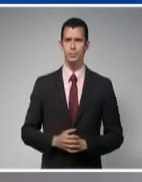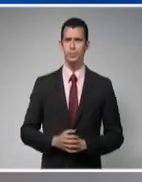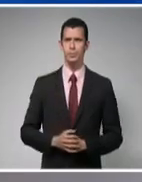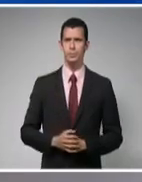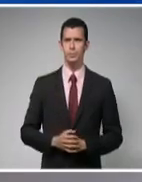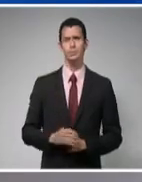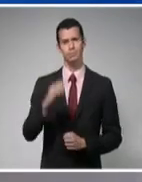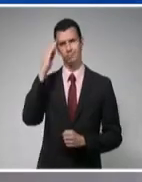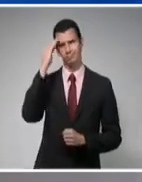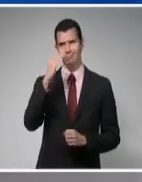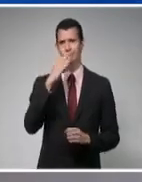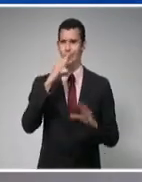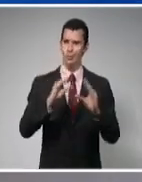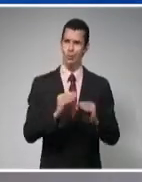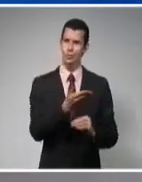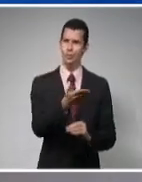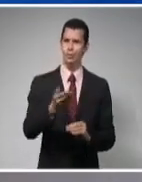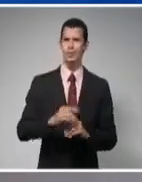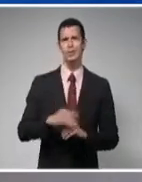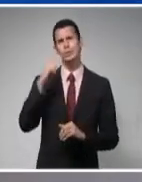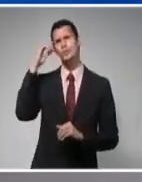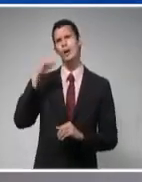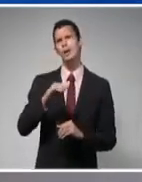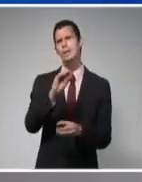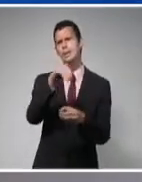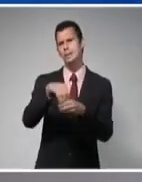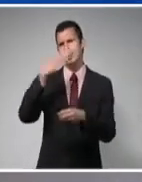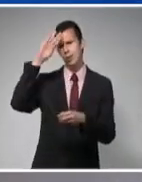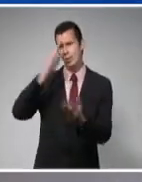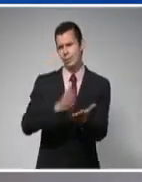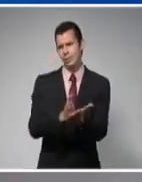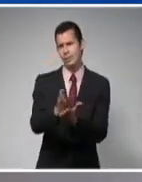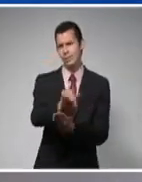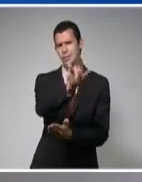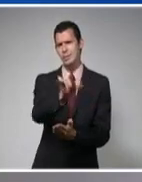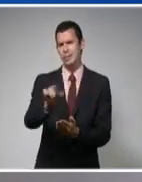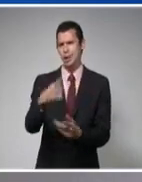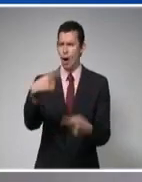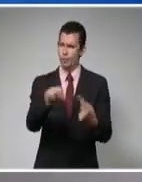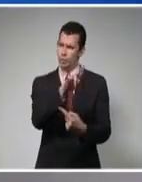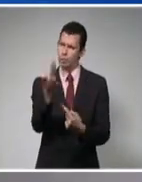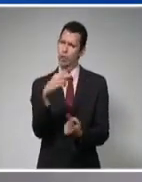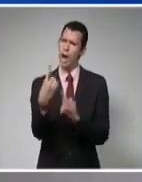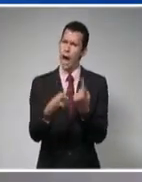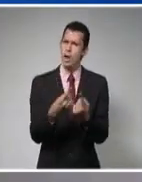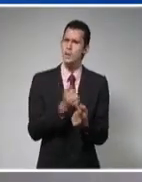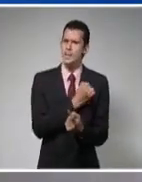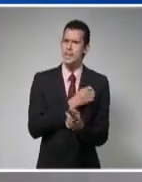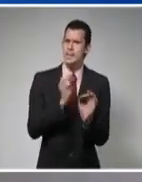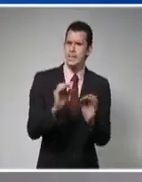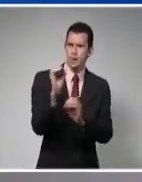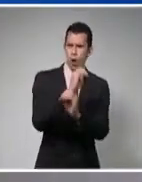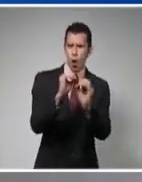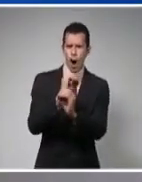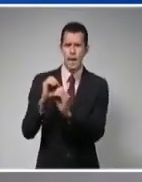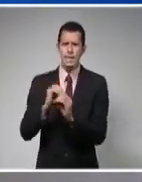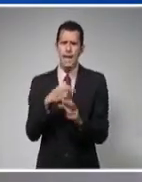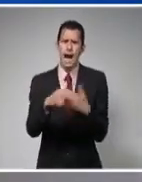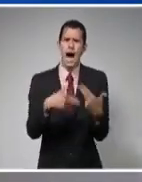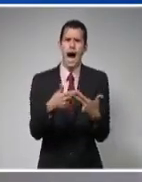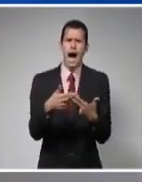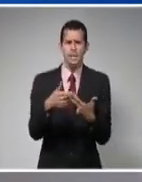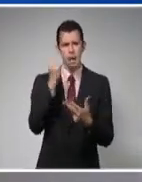Buenas noches. Elementos contrarrevolucionarios continúan haciendo intentos para organizarse y para lograr acciones de mayor impacto